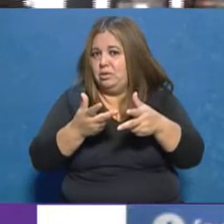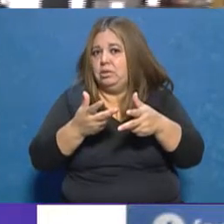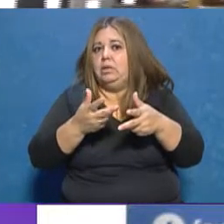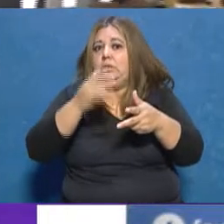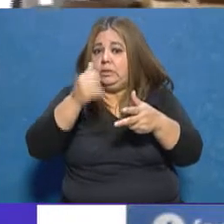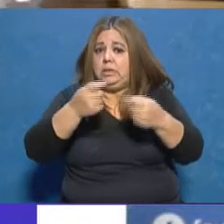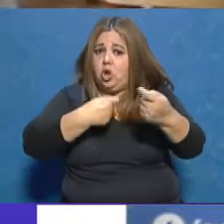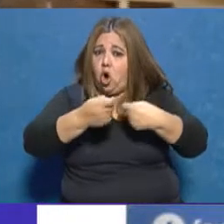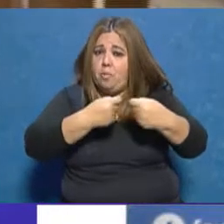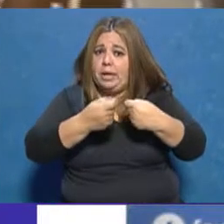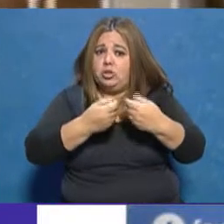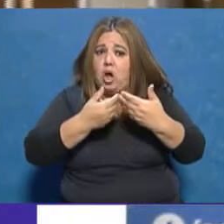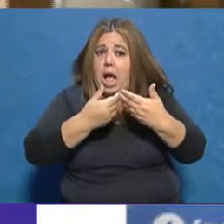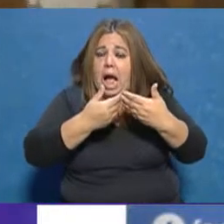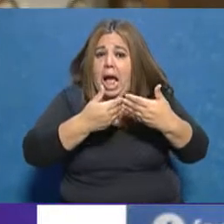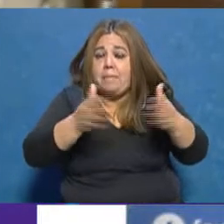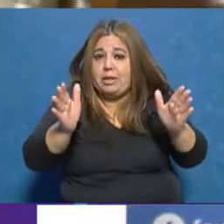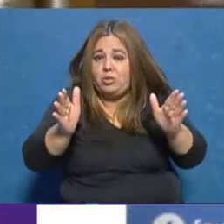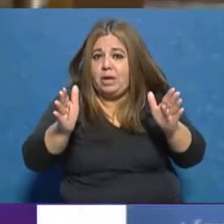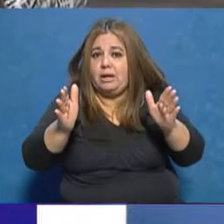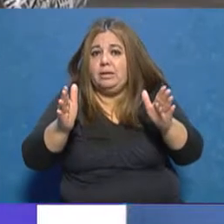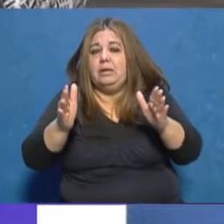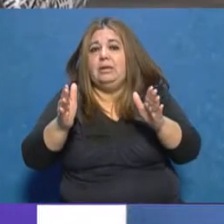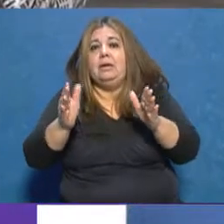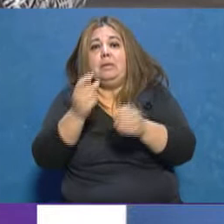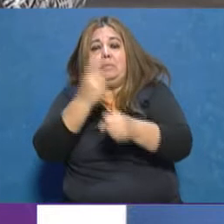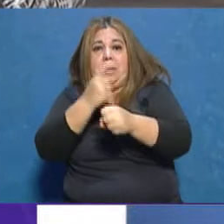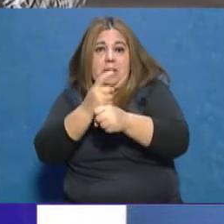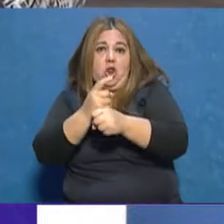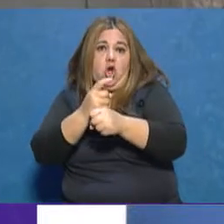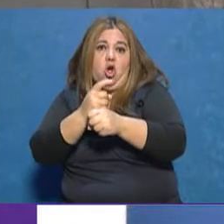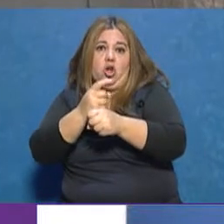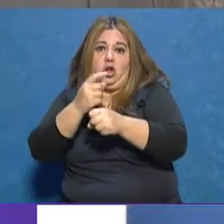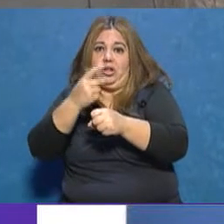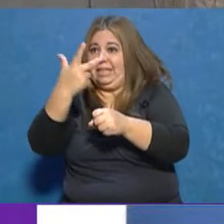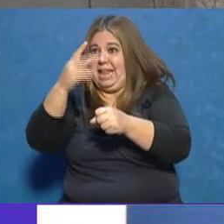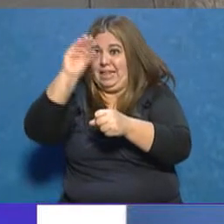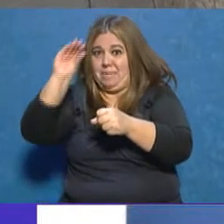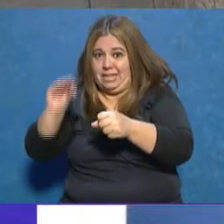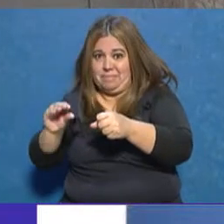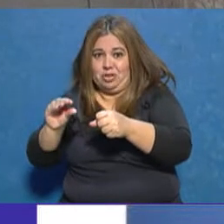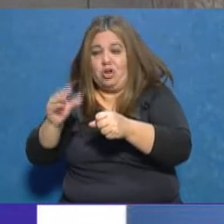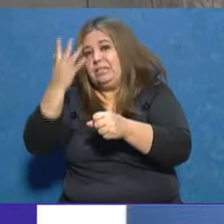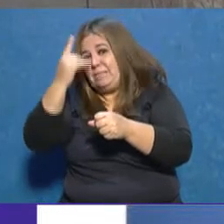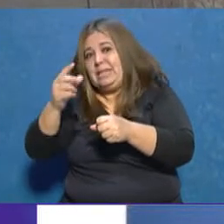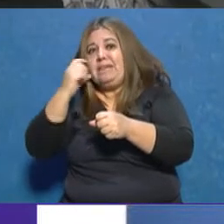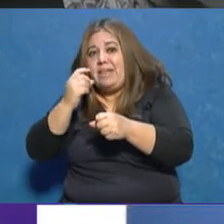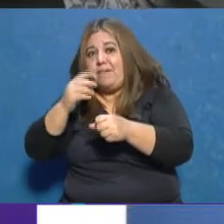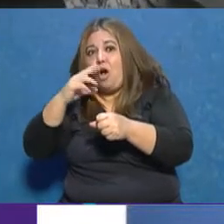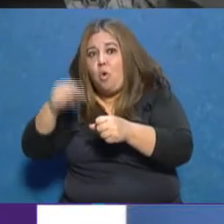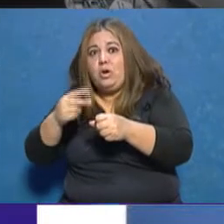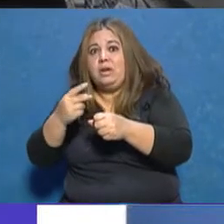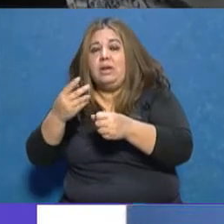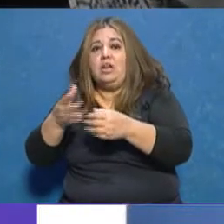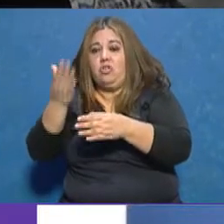apertura comercial se dio 10 días antes en la zona este que en el resto de la provincia. Por lo tanto, algunos consideran que puede